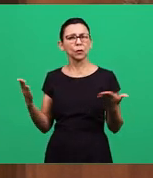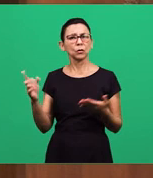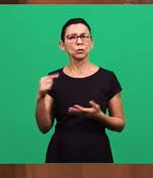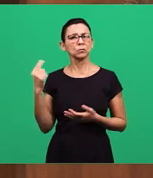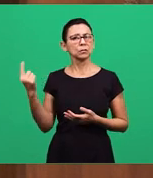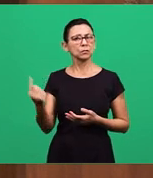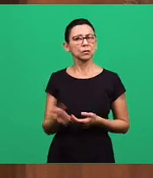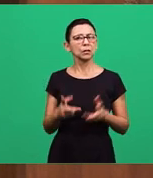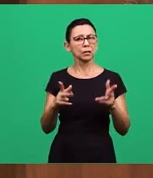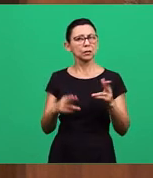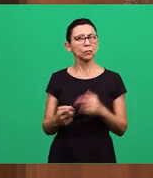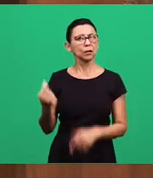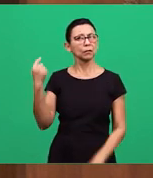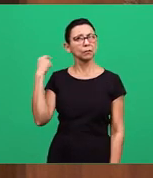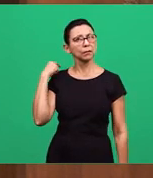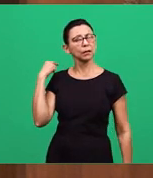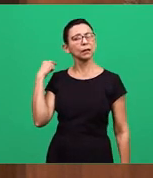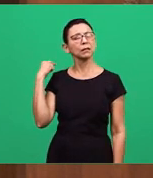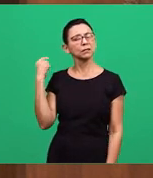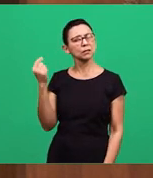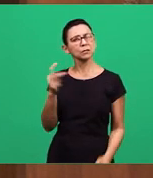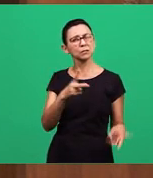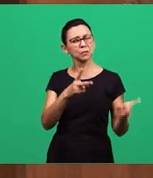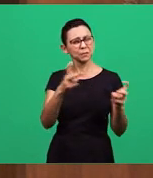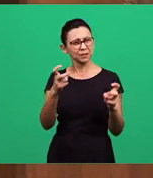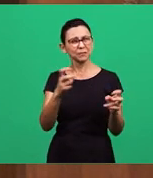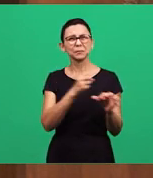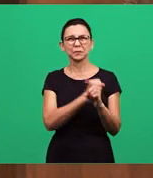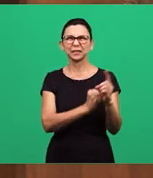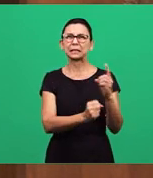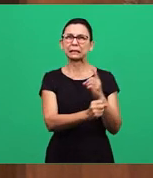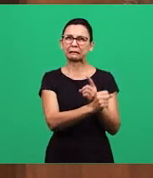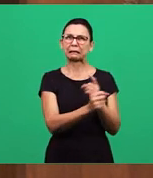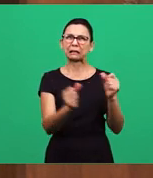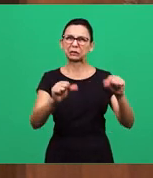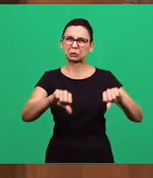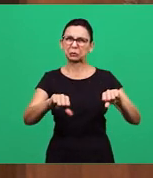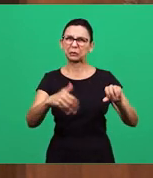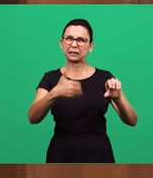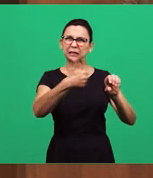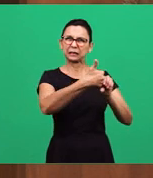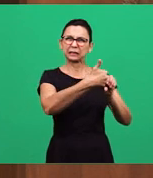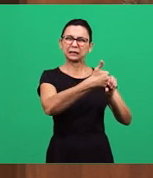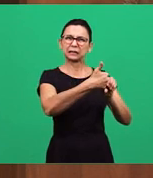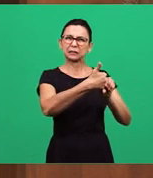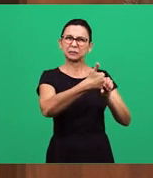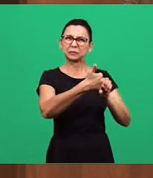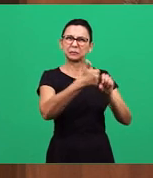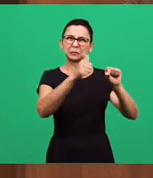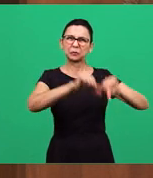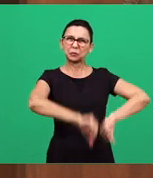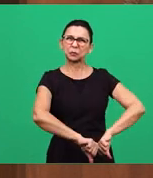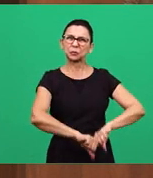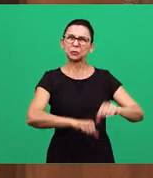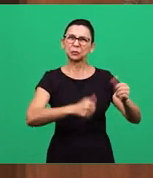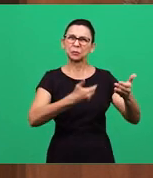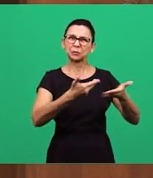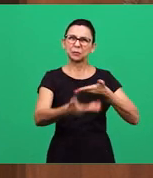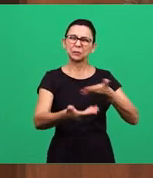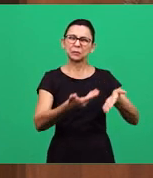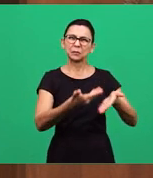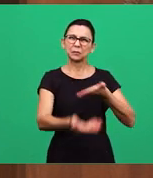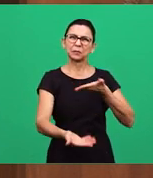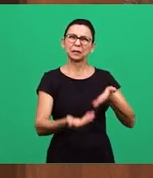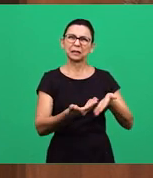situación. Cuando miramos al mundo que vivimos, para la situación del cristianismo, que